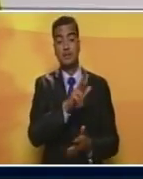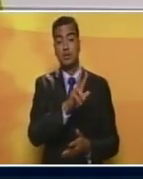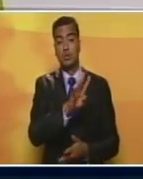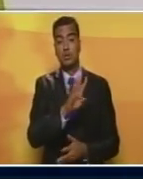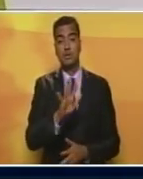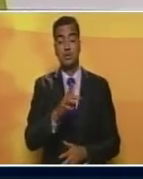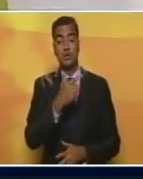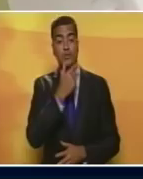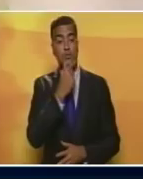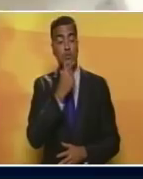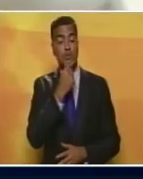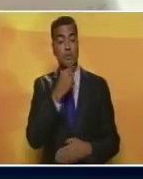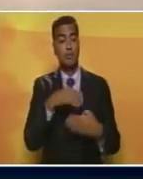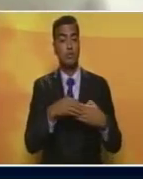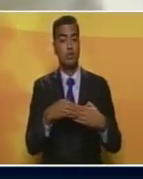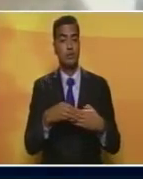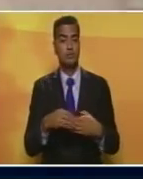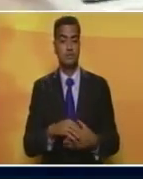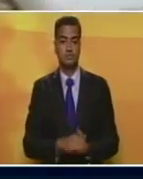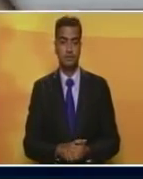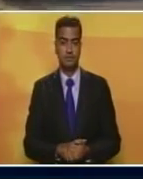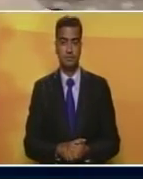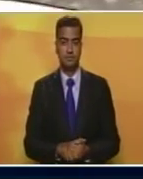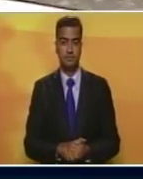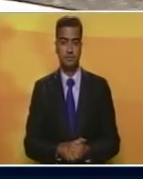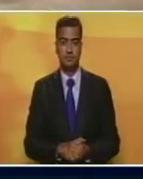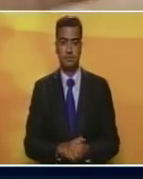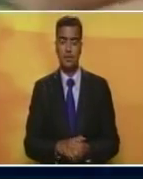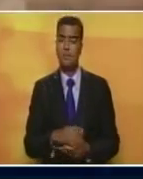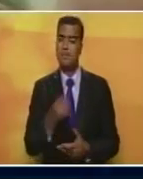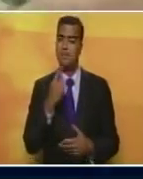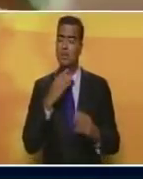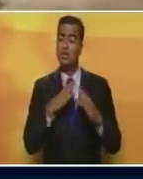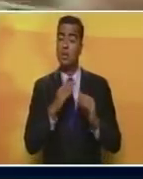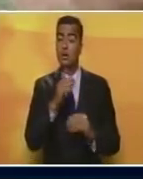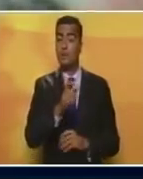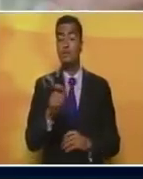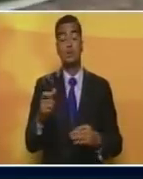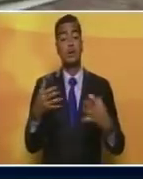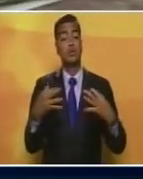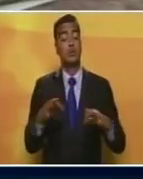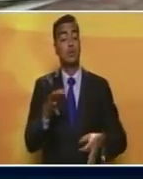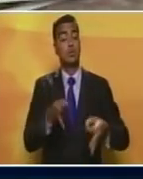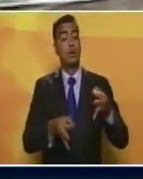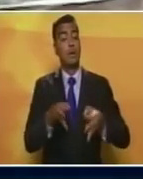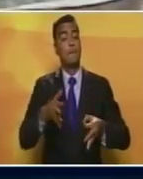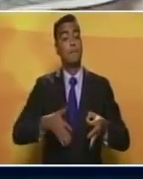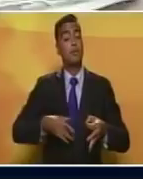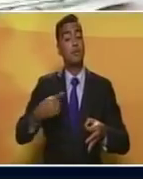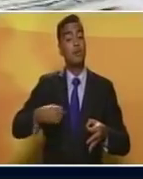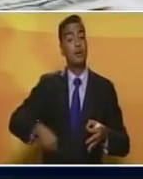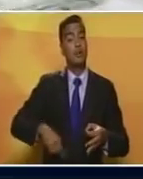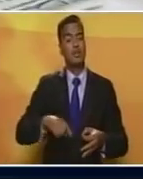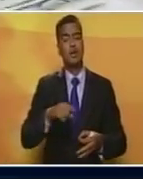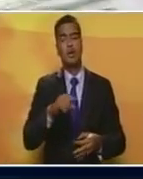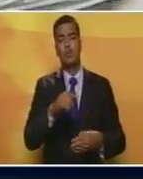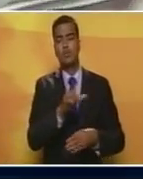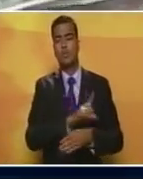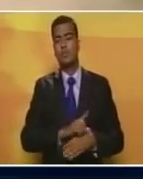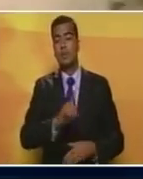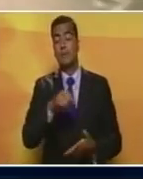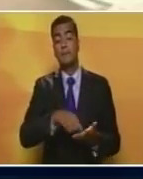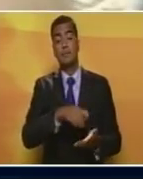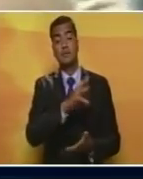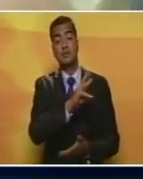sector público y privado se regirán por el monto que resulte de subastas periódicas DICOM. La primera subasta DICOM fue convocada para este